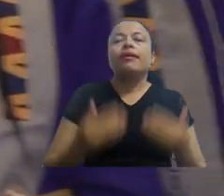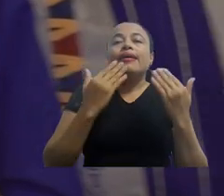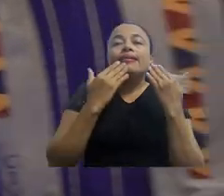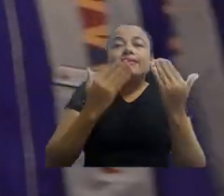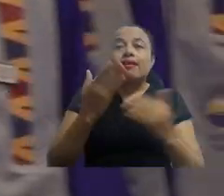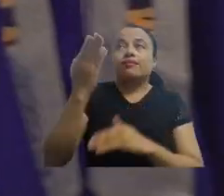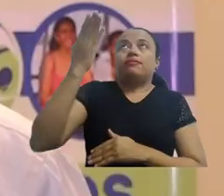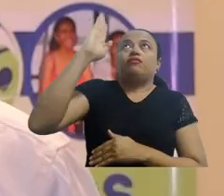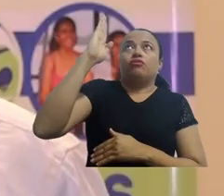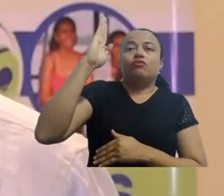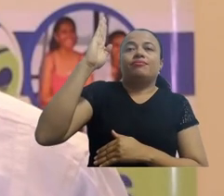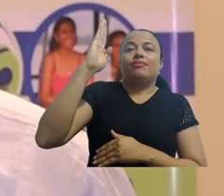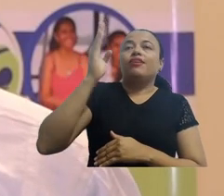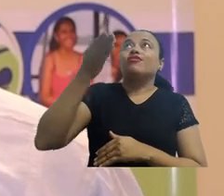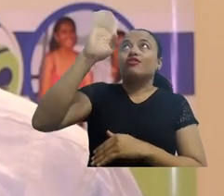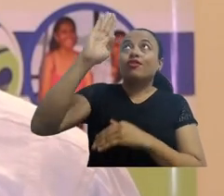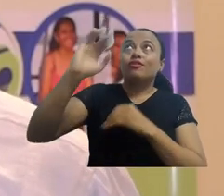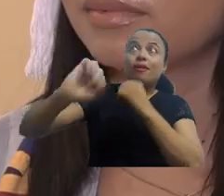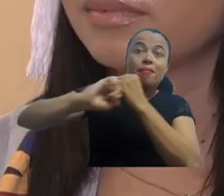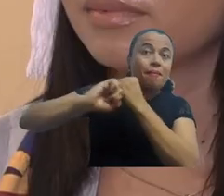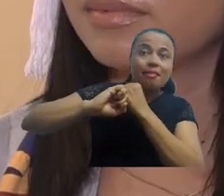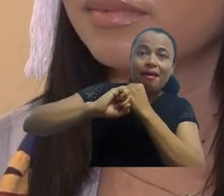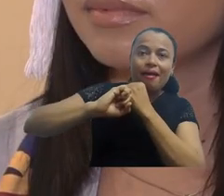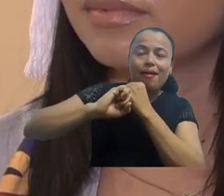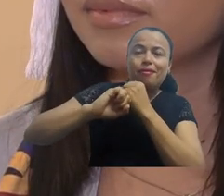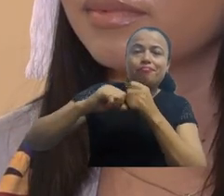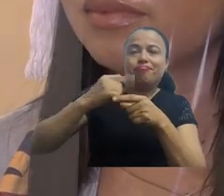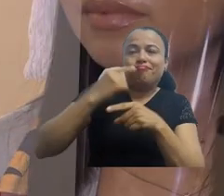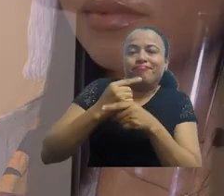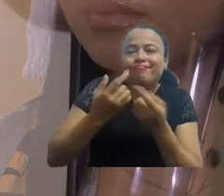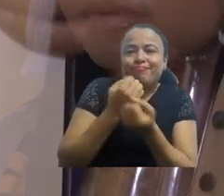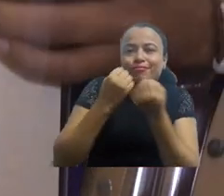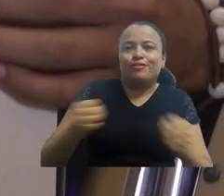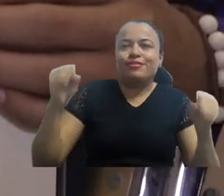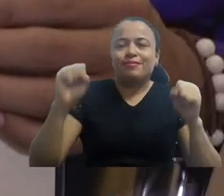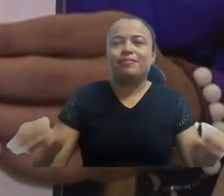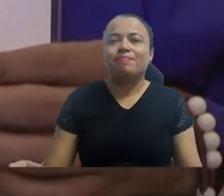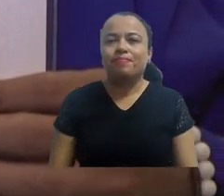Darle gracias a Dios, porque sin Dios pues esto no hubiera sido